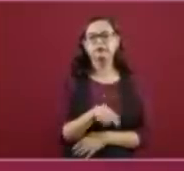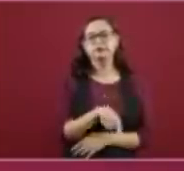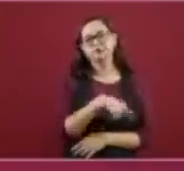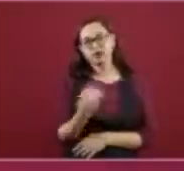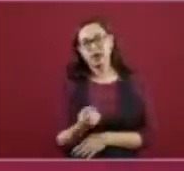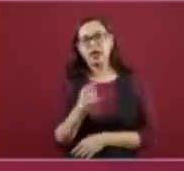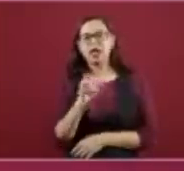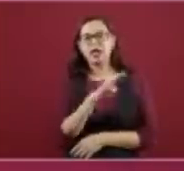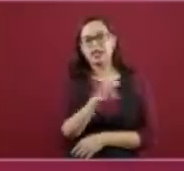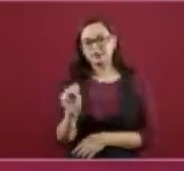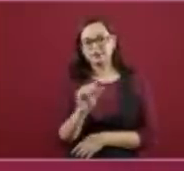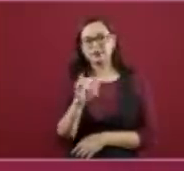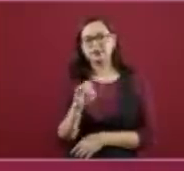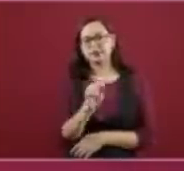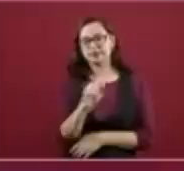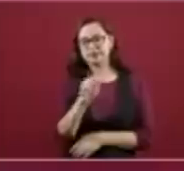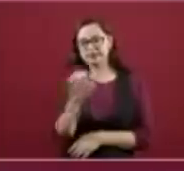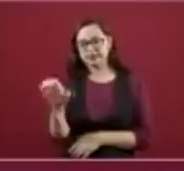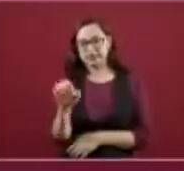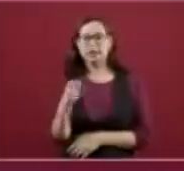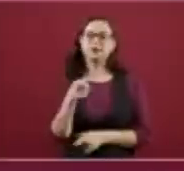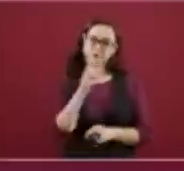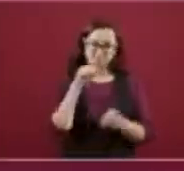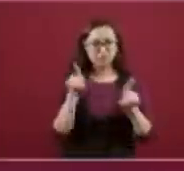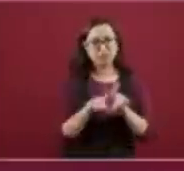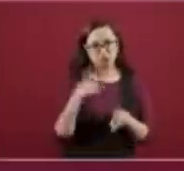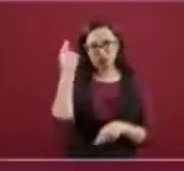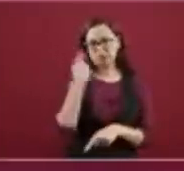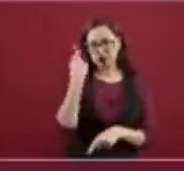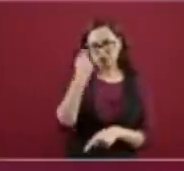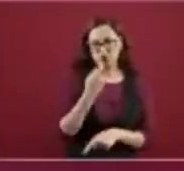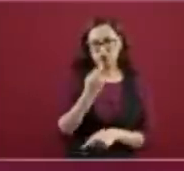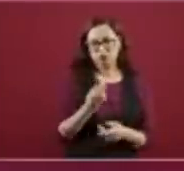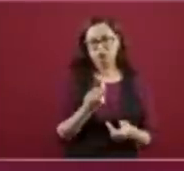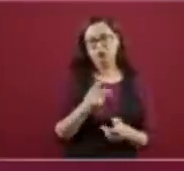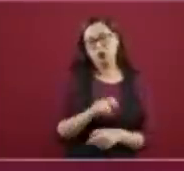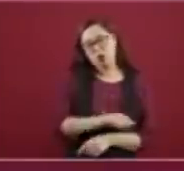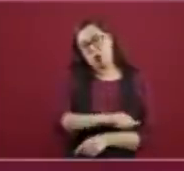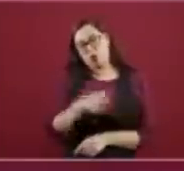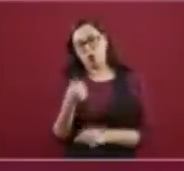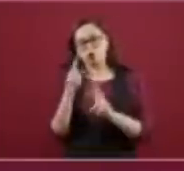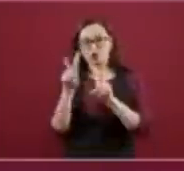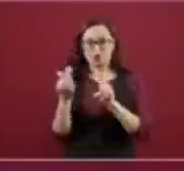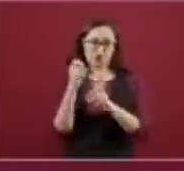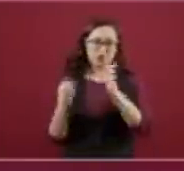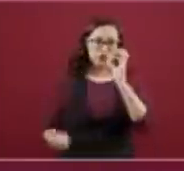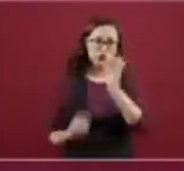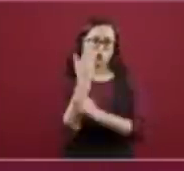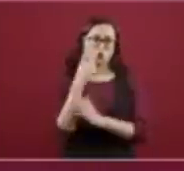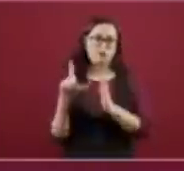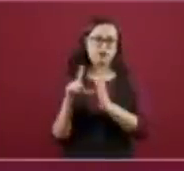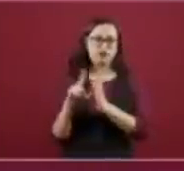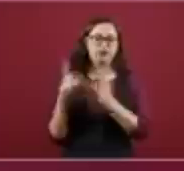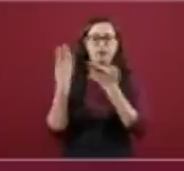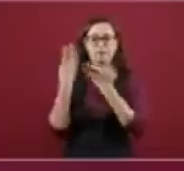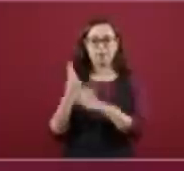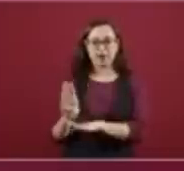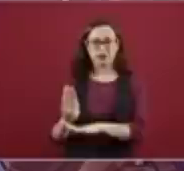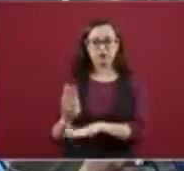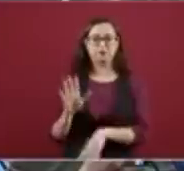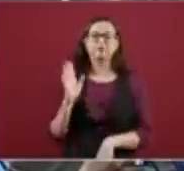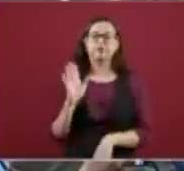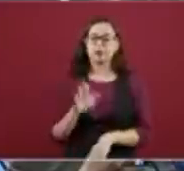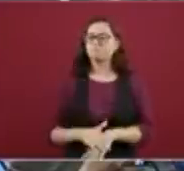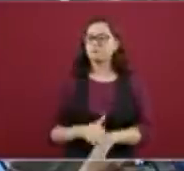del ISSSTE, a los que son pensionados, porque ellos también reciben su pensión, y otra parte es con la nueva tarjeta del gobierno. Entonces, más tarde vamos a dar